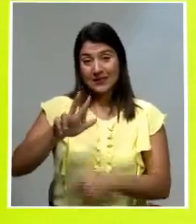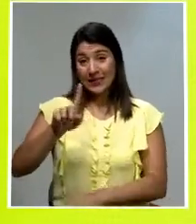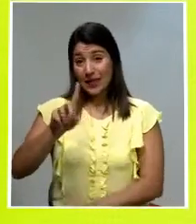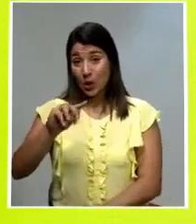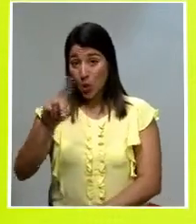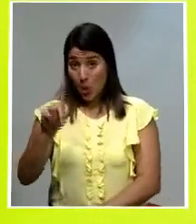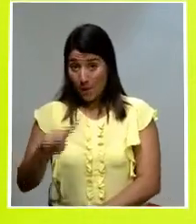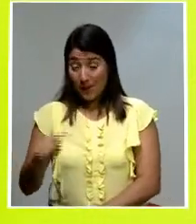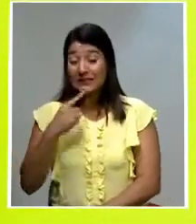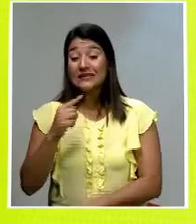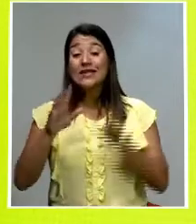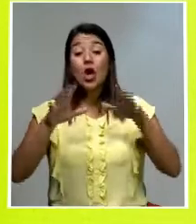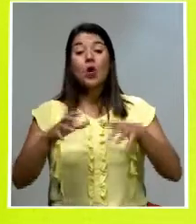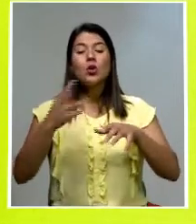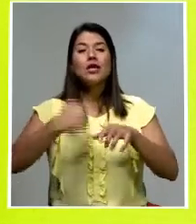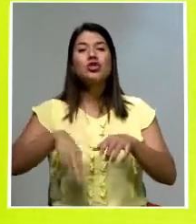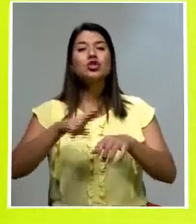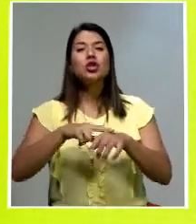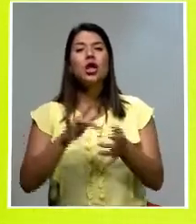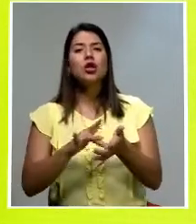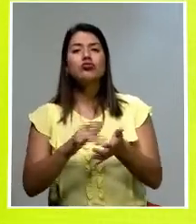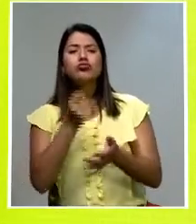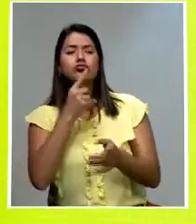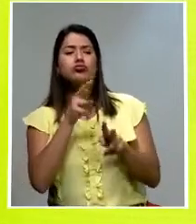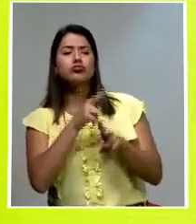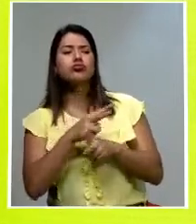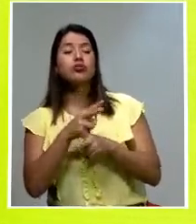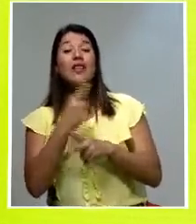Comisión Nacional de Farmacovigilancia contabiliza